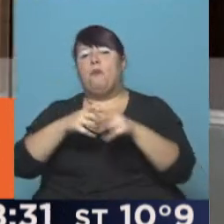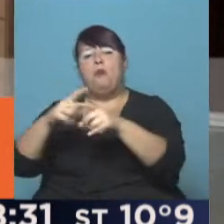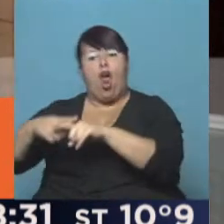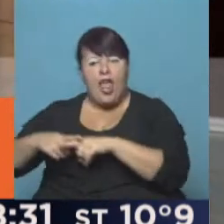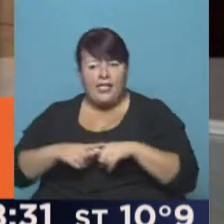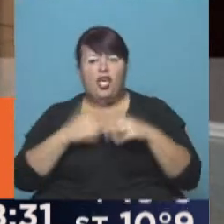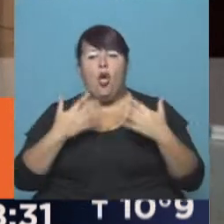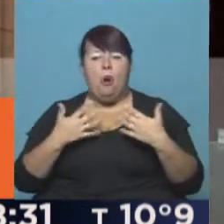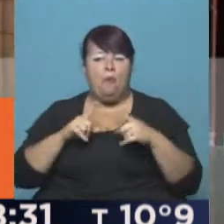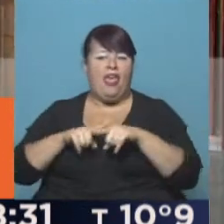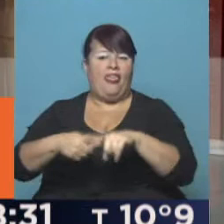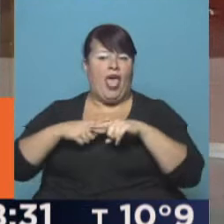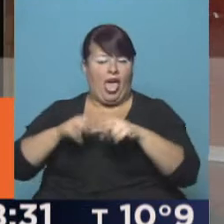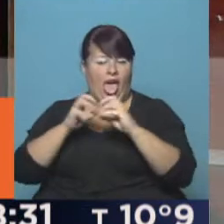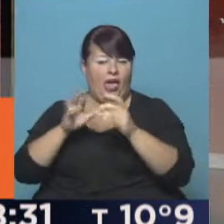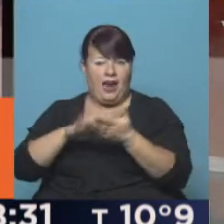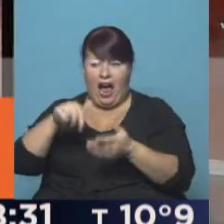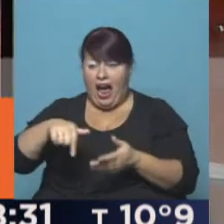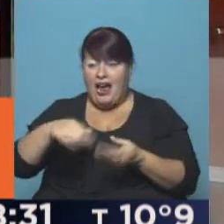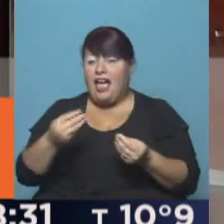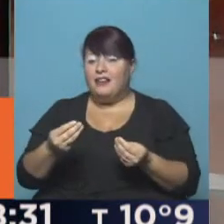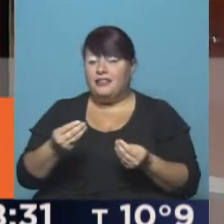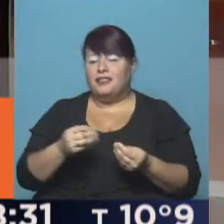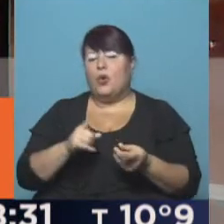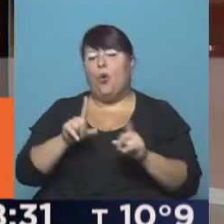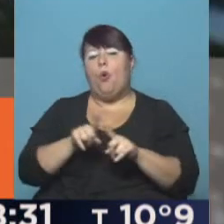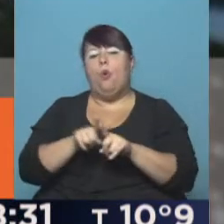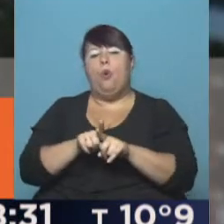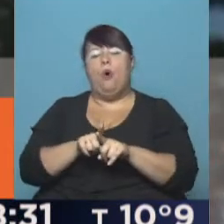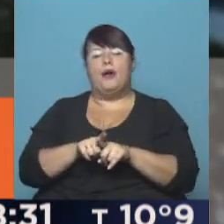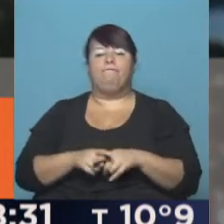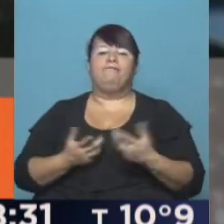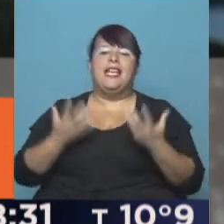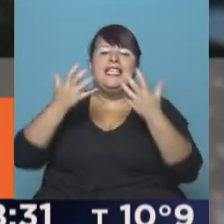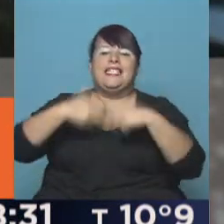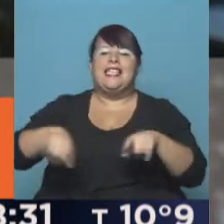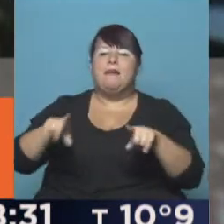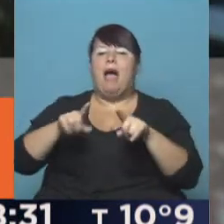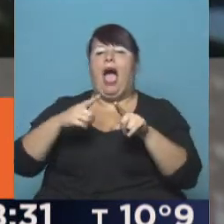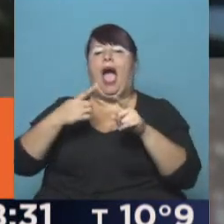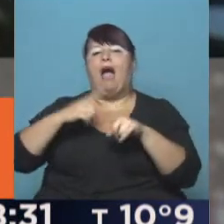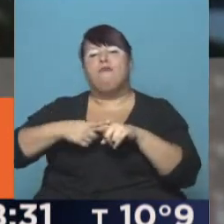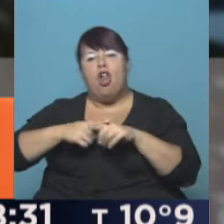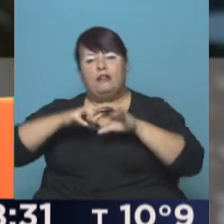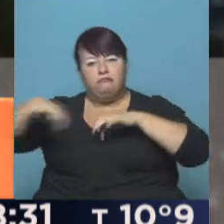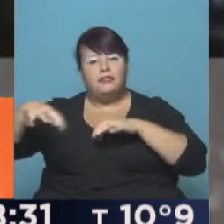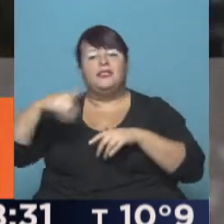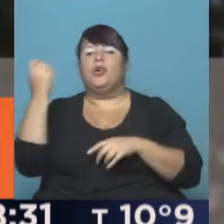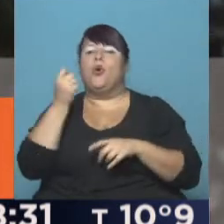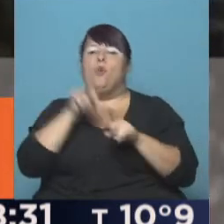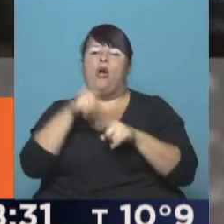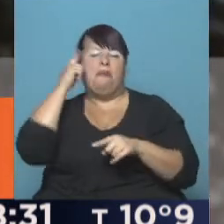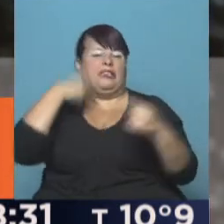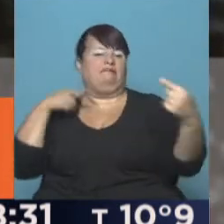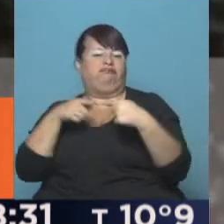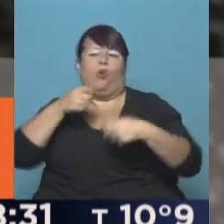que puedan discutir. Lo que acá hay es un régimen, es decir, un sistema político faccioso, donde el otro es tomado como un